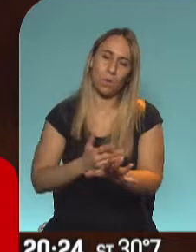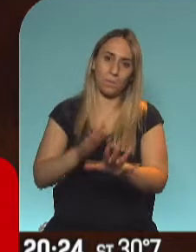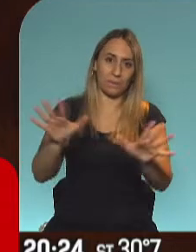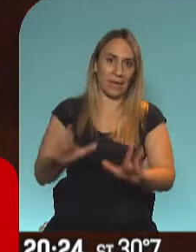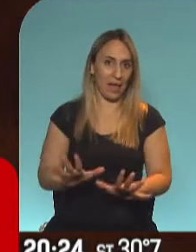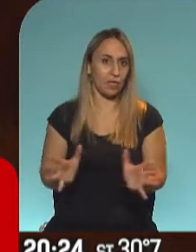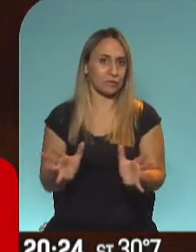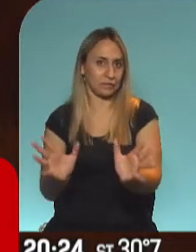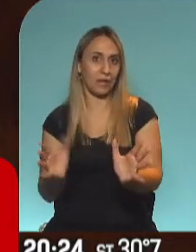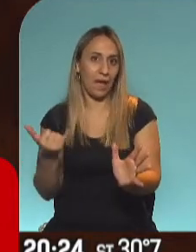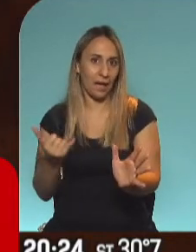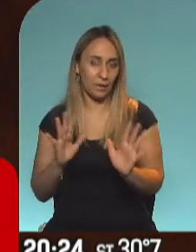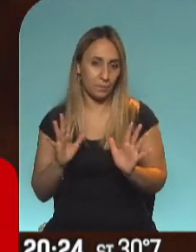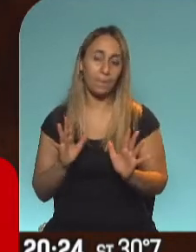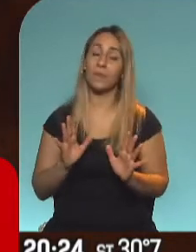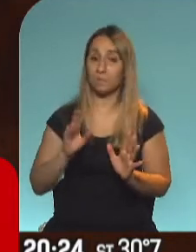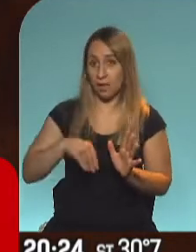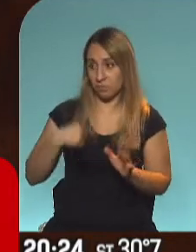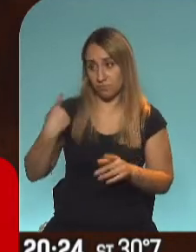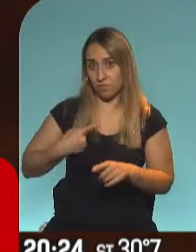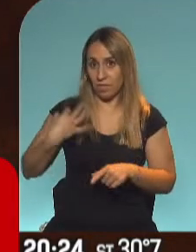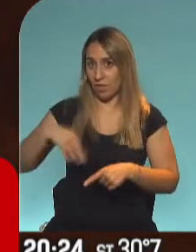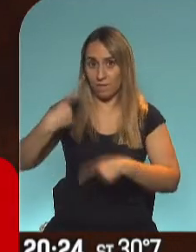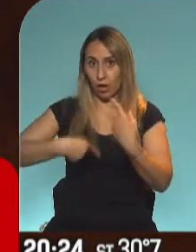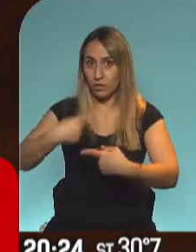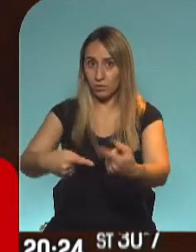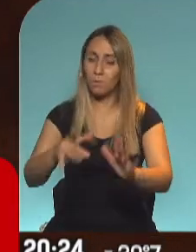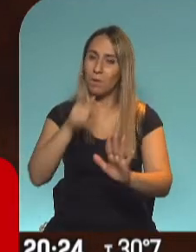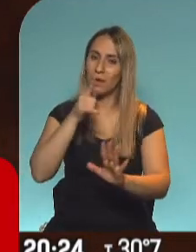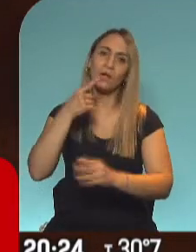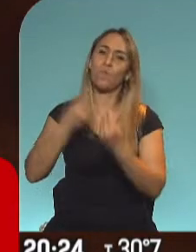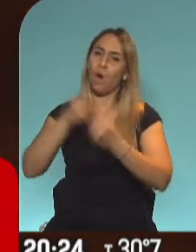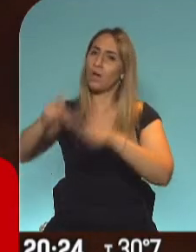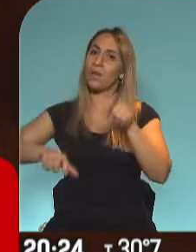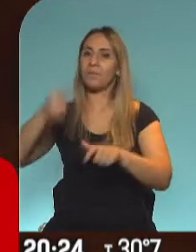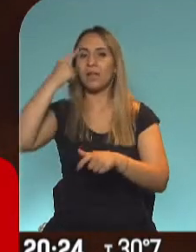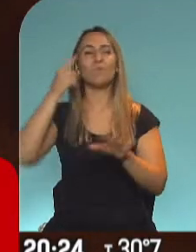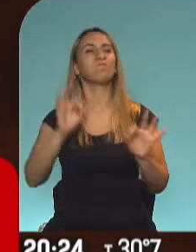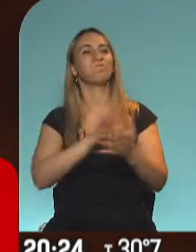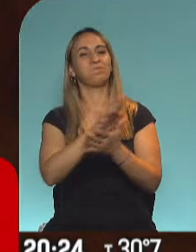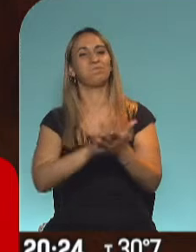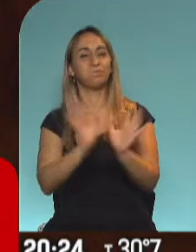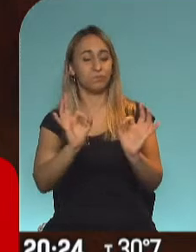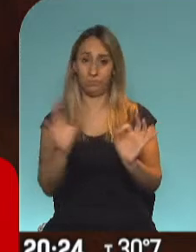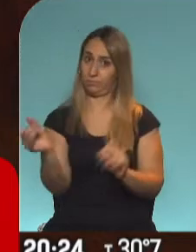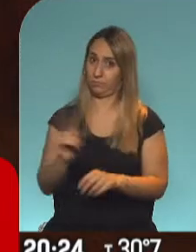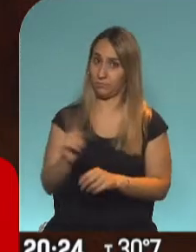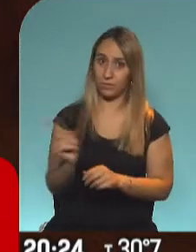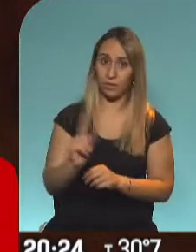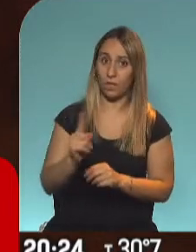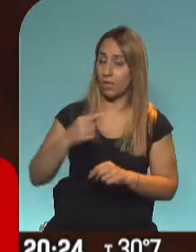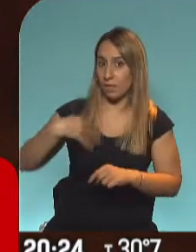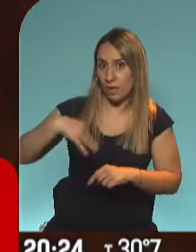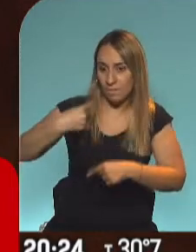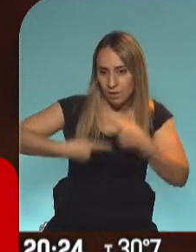debemos continuar, porque me parece a mí que lo que está pasando hoy es que muchas personas creen que esto ya pasó y esto no pasó. Esto debemos